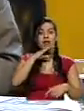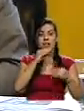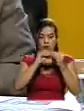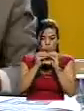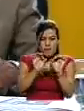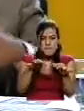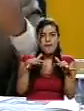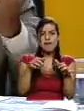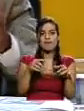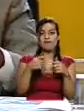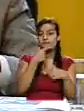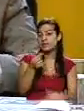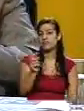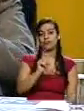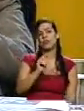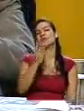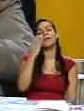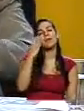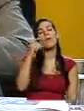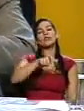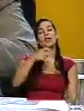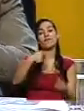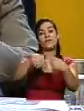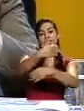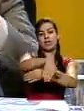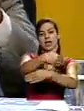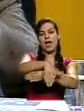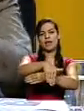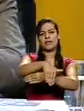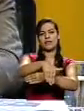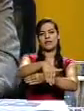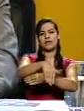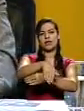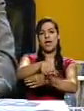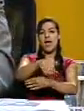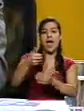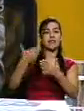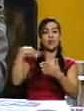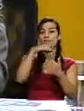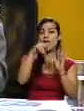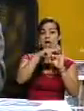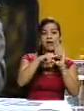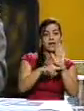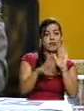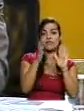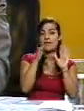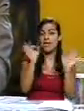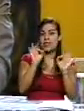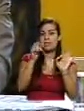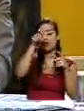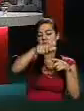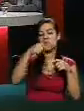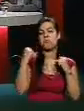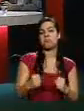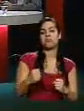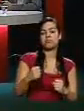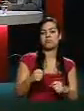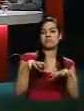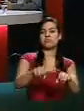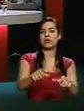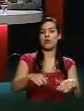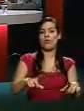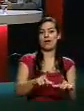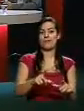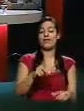Grande, cuando sabemos que la economía informal, sin ningún tipo de regla, estaba desbordado allí, pues. Y ahí lo fundamental es asumir la